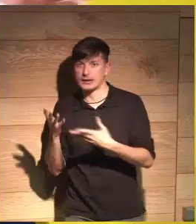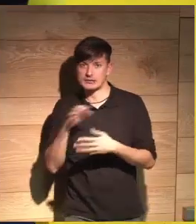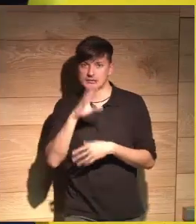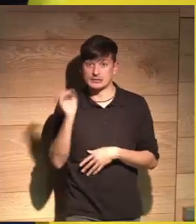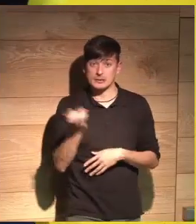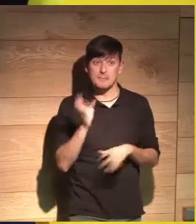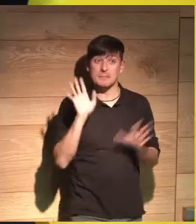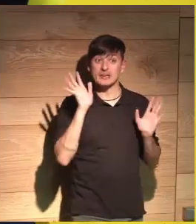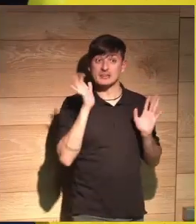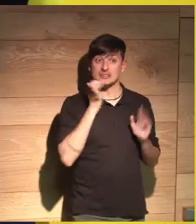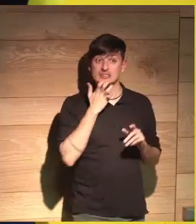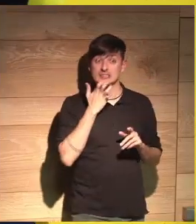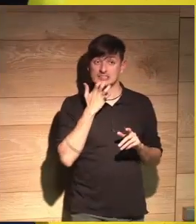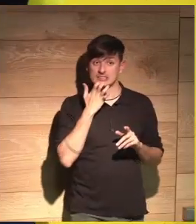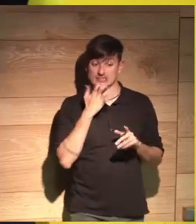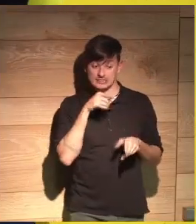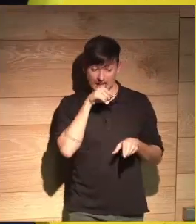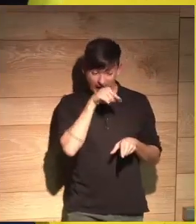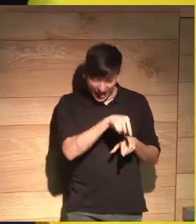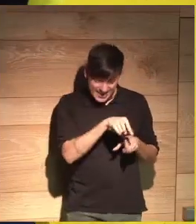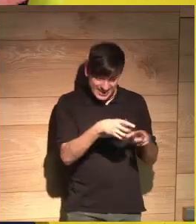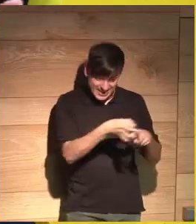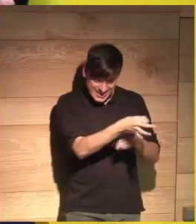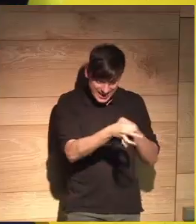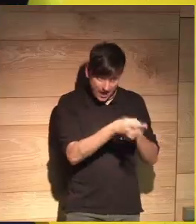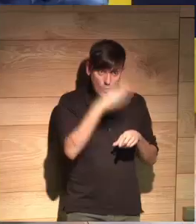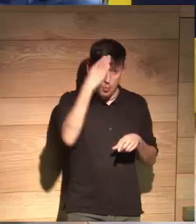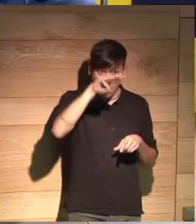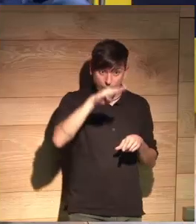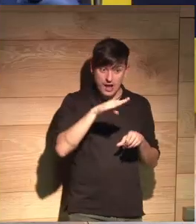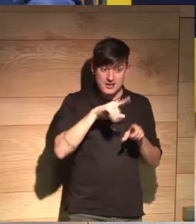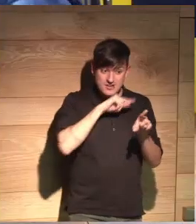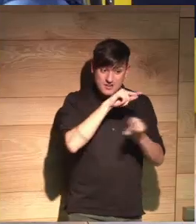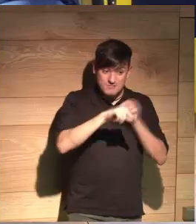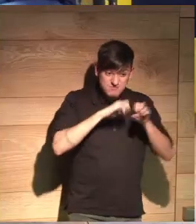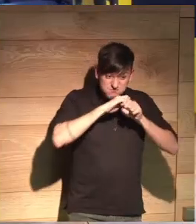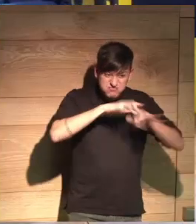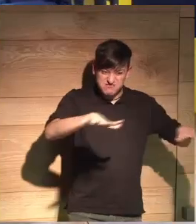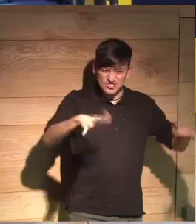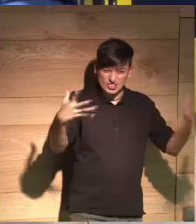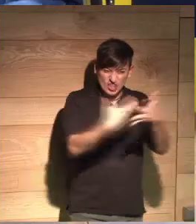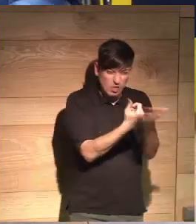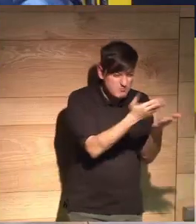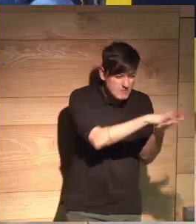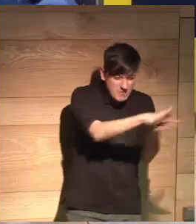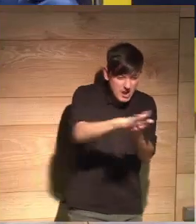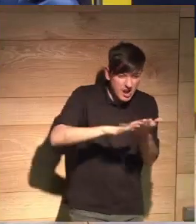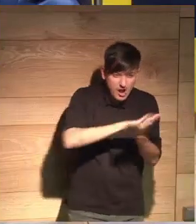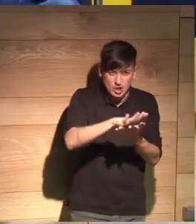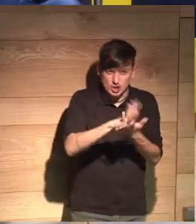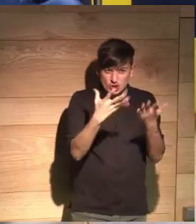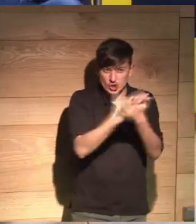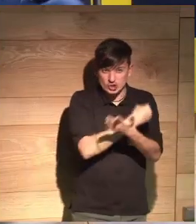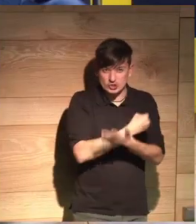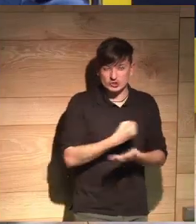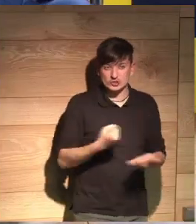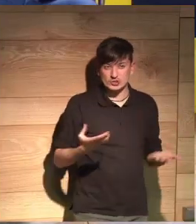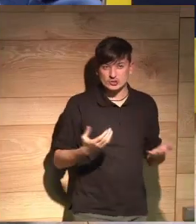pero si hay eso sea una pandemia vamos a morir todos de manera que de otro modo hay esas son refuerza